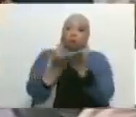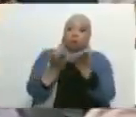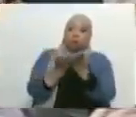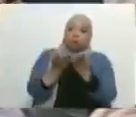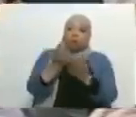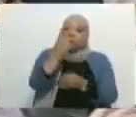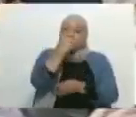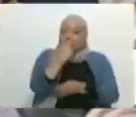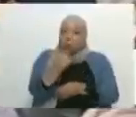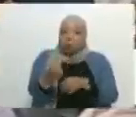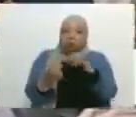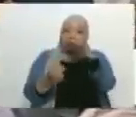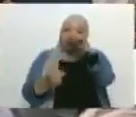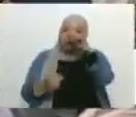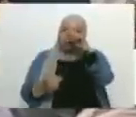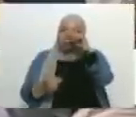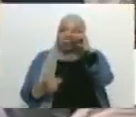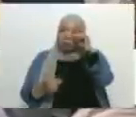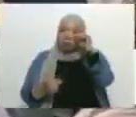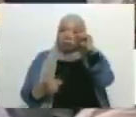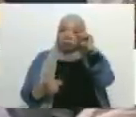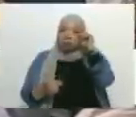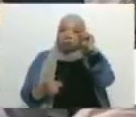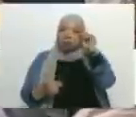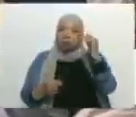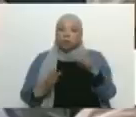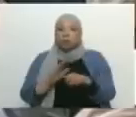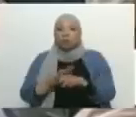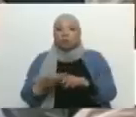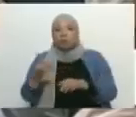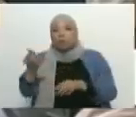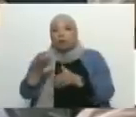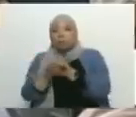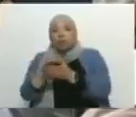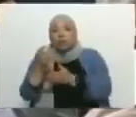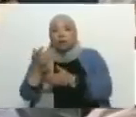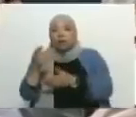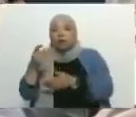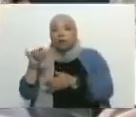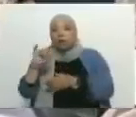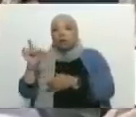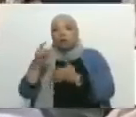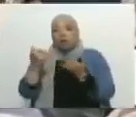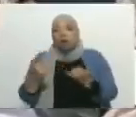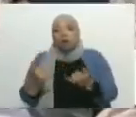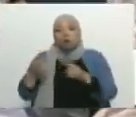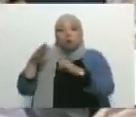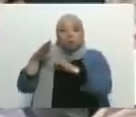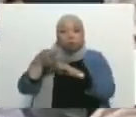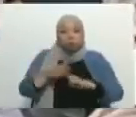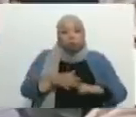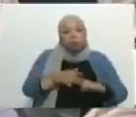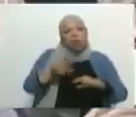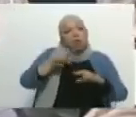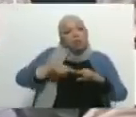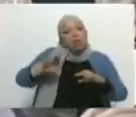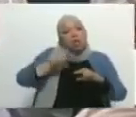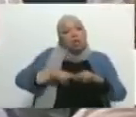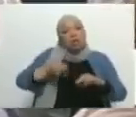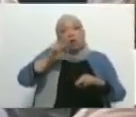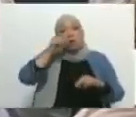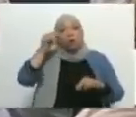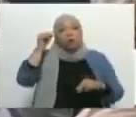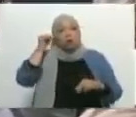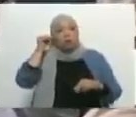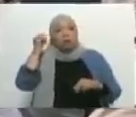fue a una clase a la que pertenecemos, María Rosa, sino que además ahora arremetió contra nuestros niños y nuestras